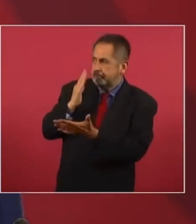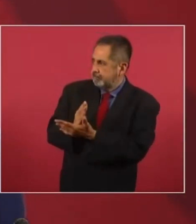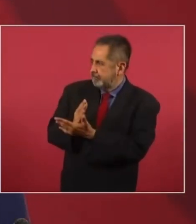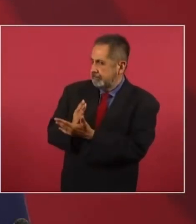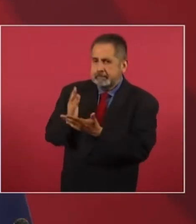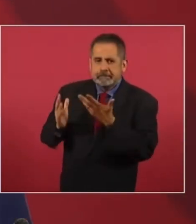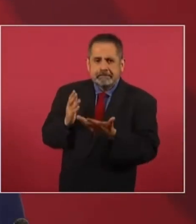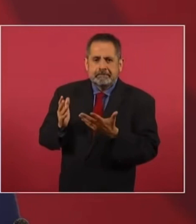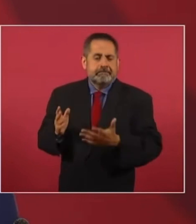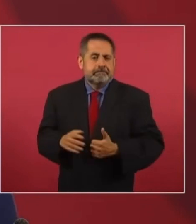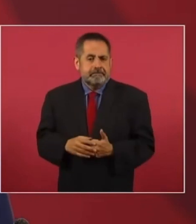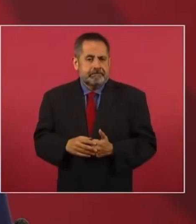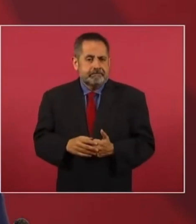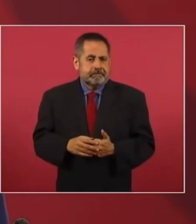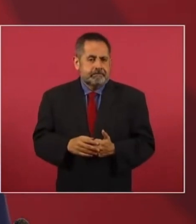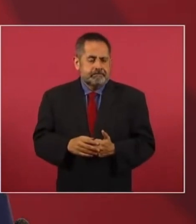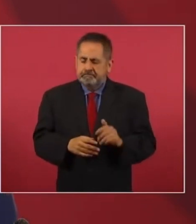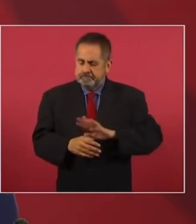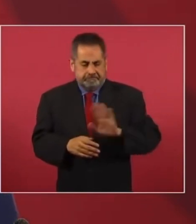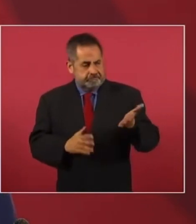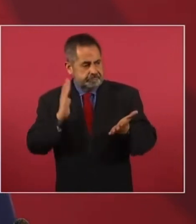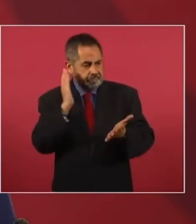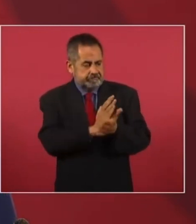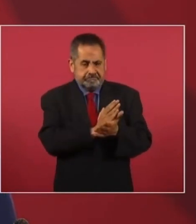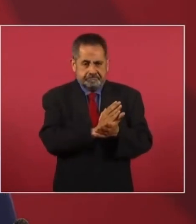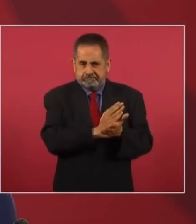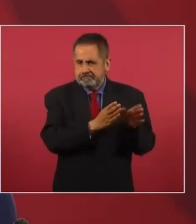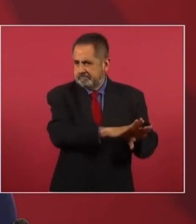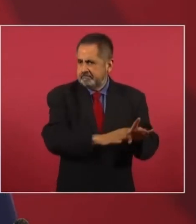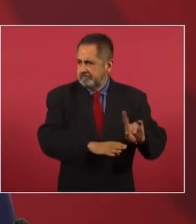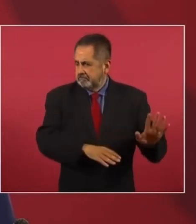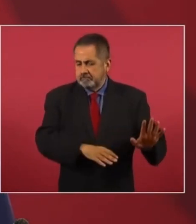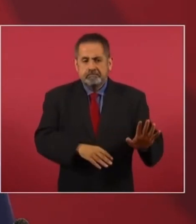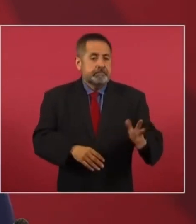y que, como se les puso un alto hasta aquí,